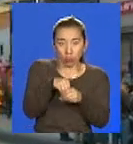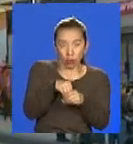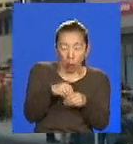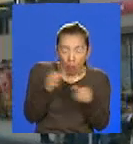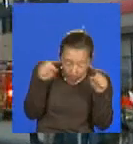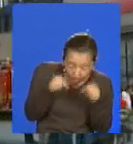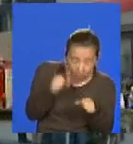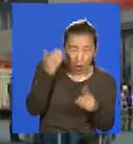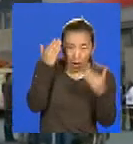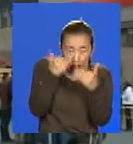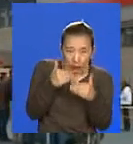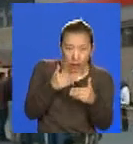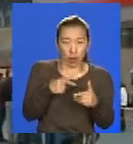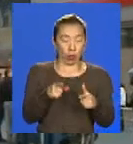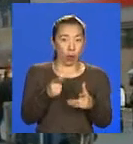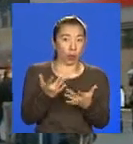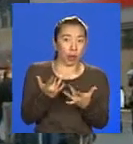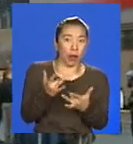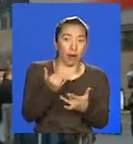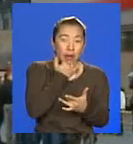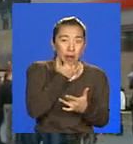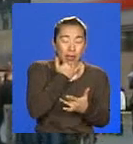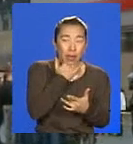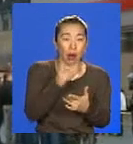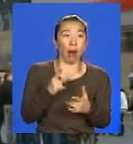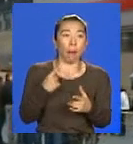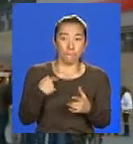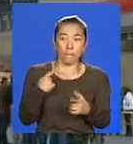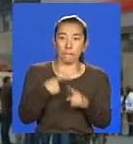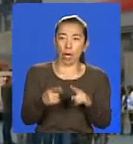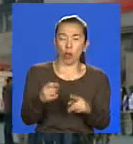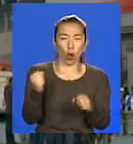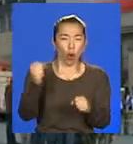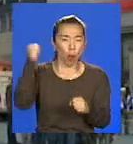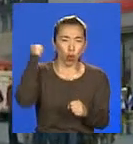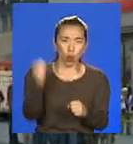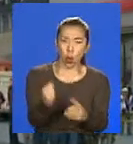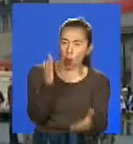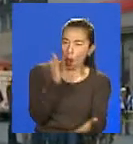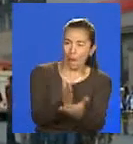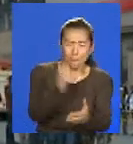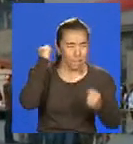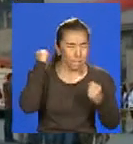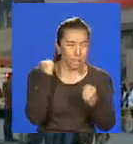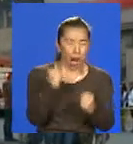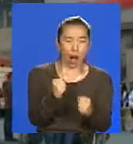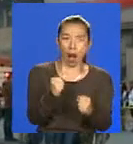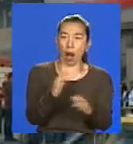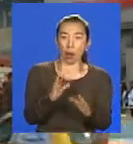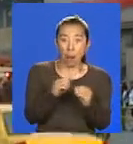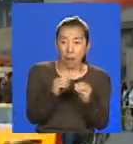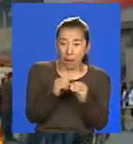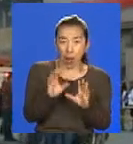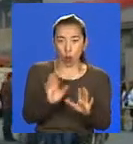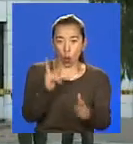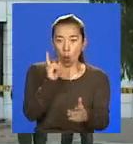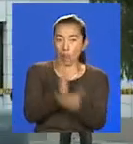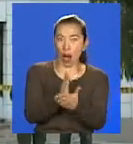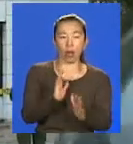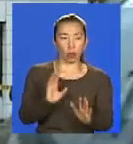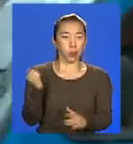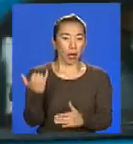agacharnos y esperar a que pasara como la onda, pero fue un golpe seco, no repercutió ni nada porque también iban pasando